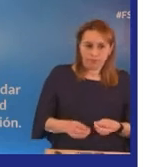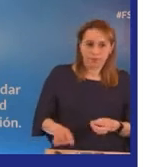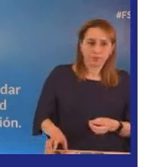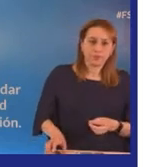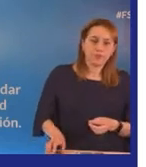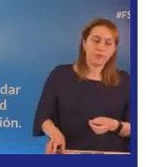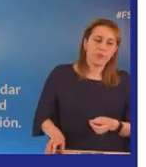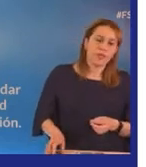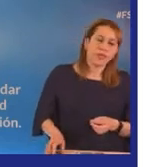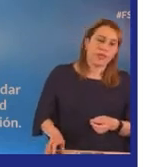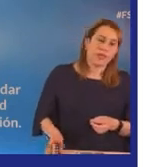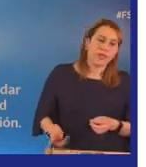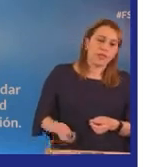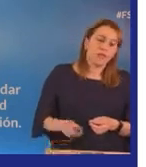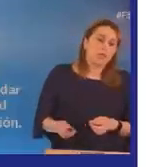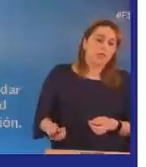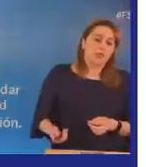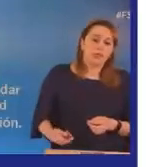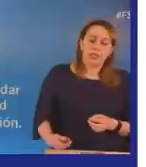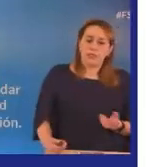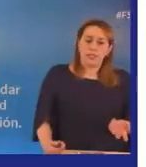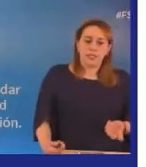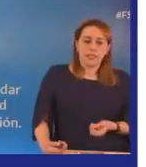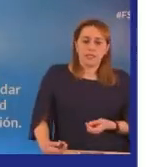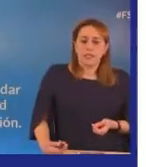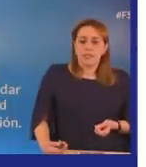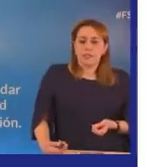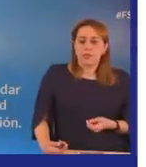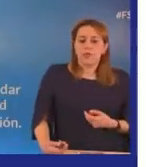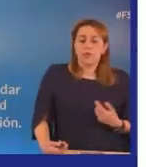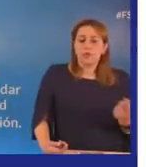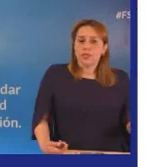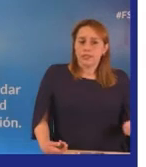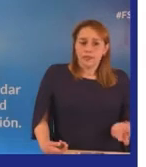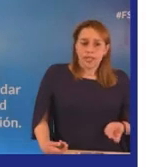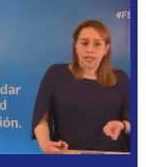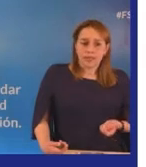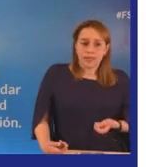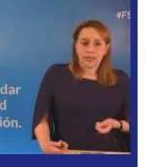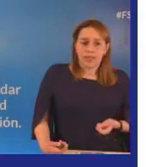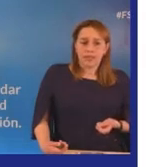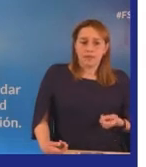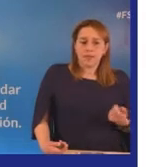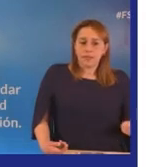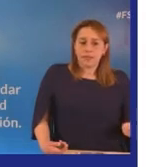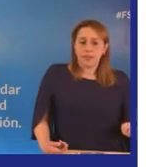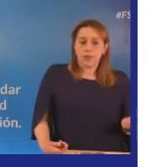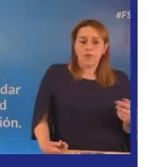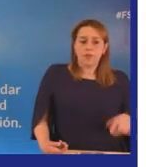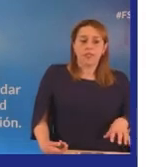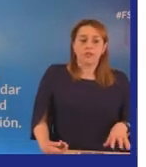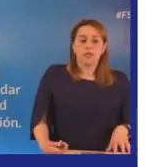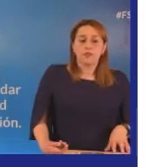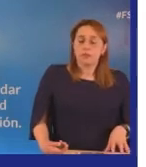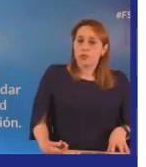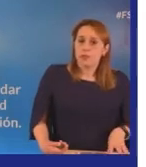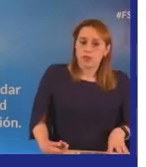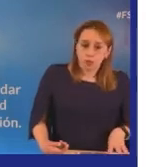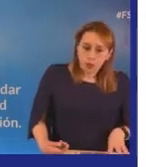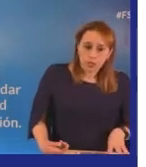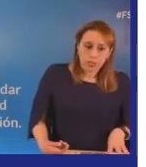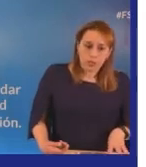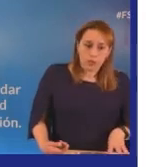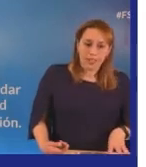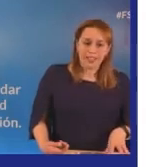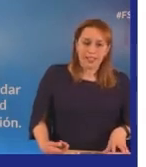física. Entonces, la estimulación cognitiva, ¿qué es? Es un conjunto de actividades dirigidas a mantener o perfeccionar el